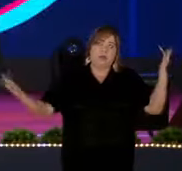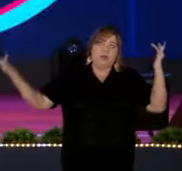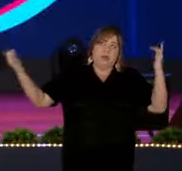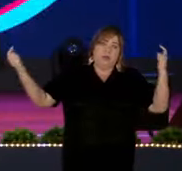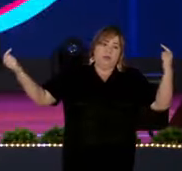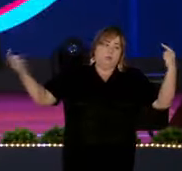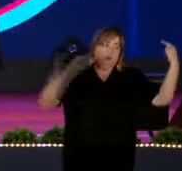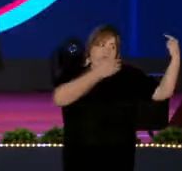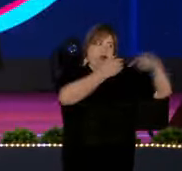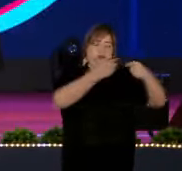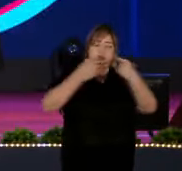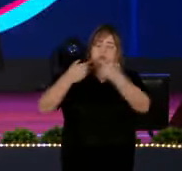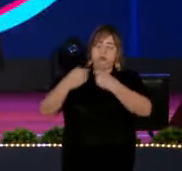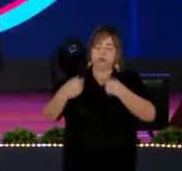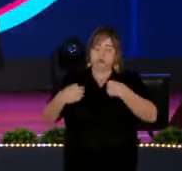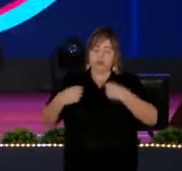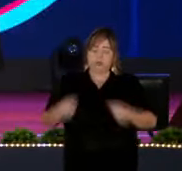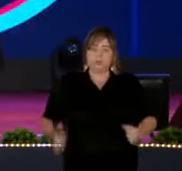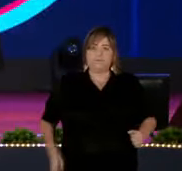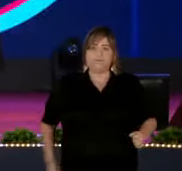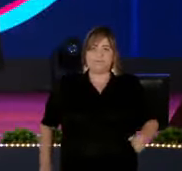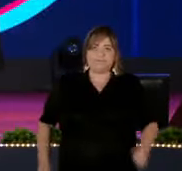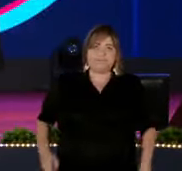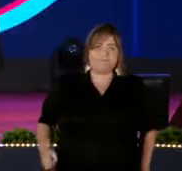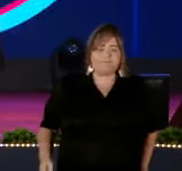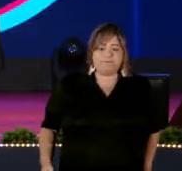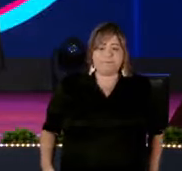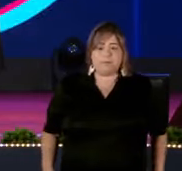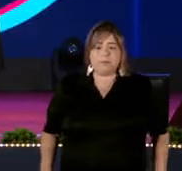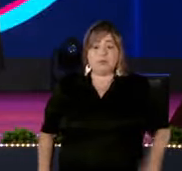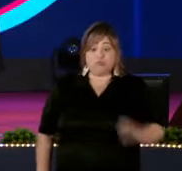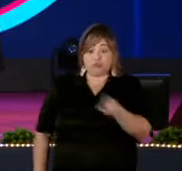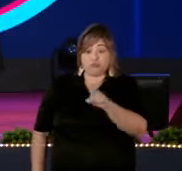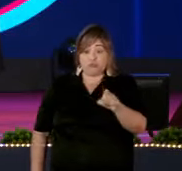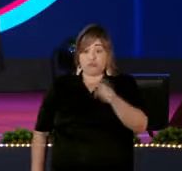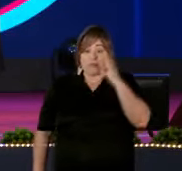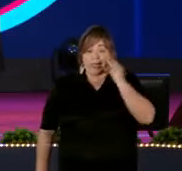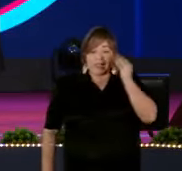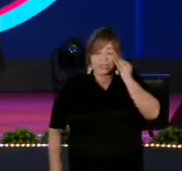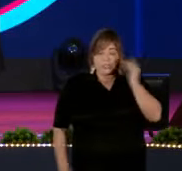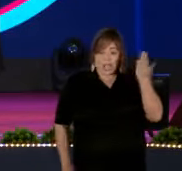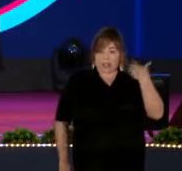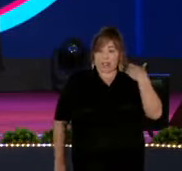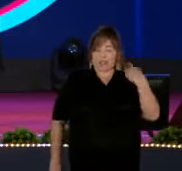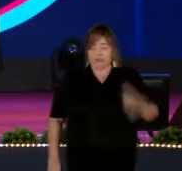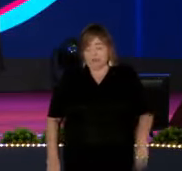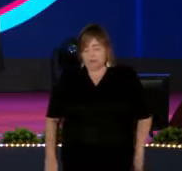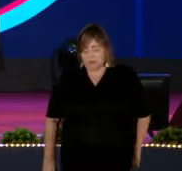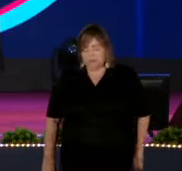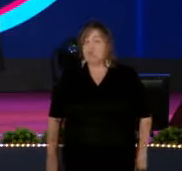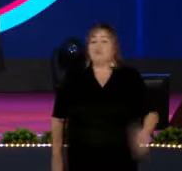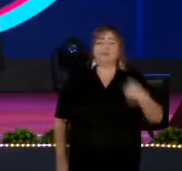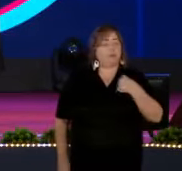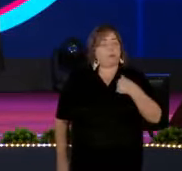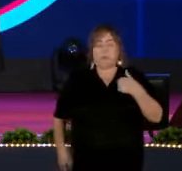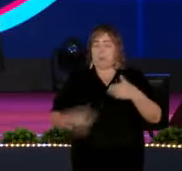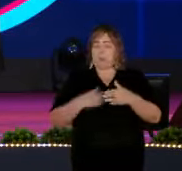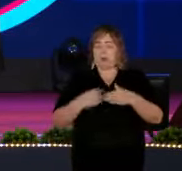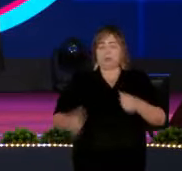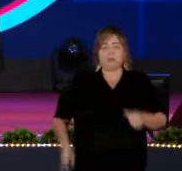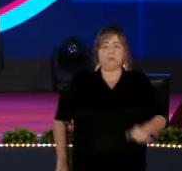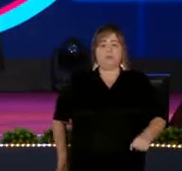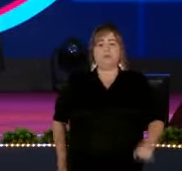valle muchas veces. ¿Cuánto han estado en ese valle? Ay, por poco se levantan los pies. Pero